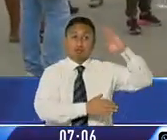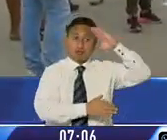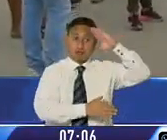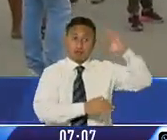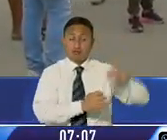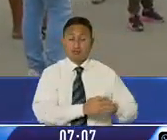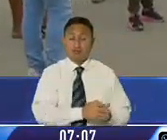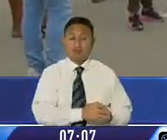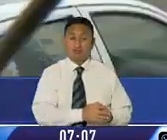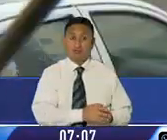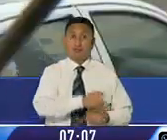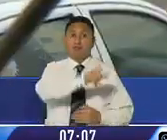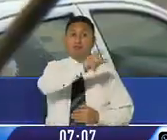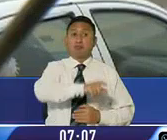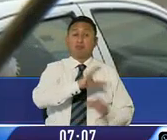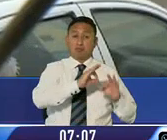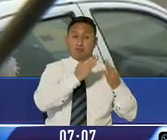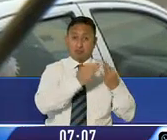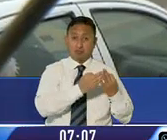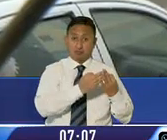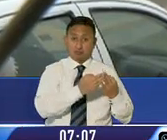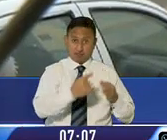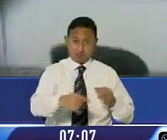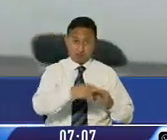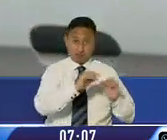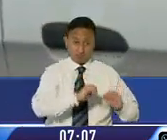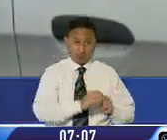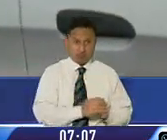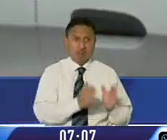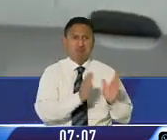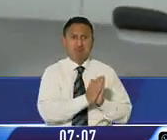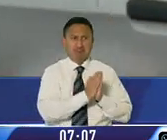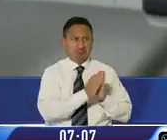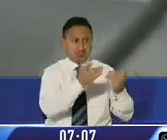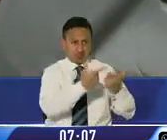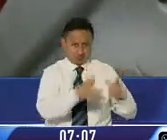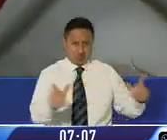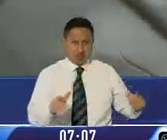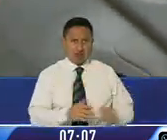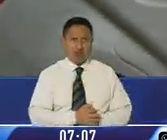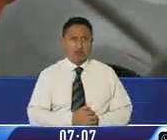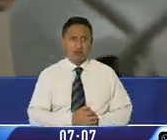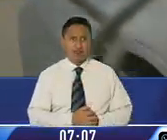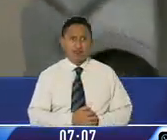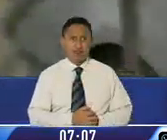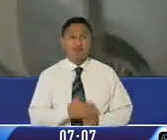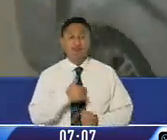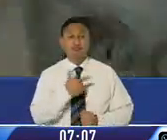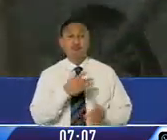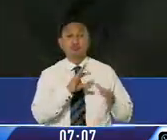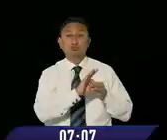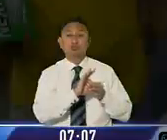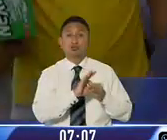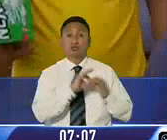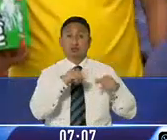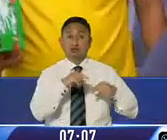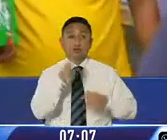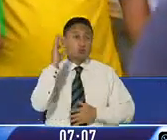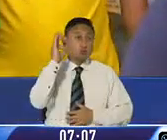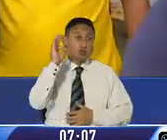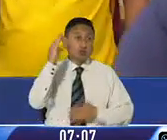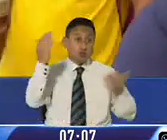comunitaria, simpatizantes y familiares de los detenidos pedían por su liberación. Una compañera de Frente de Mujeres de